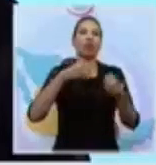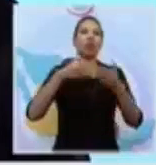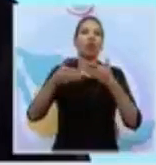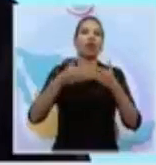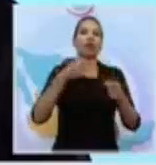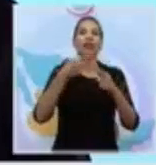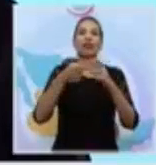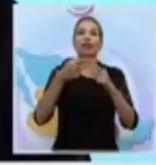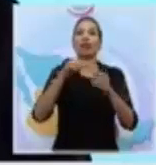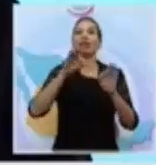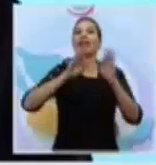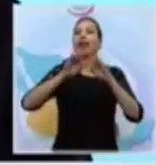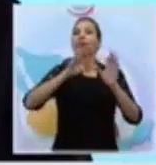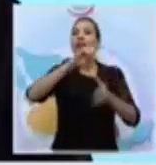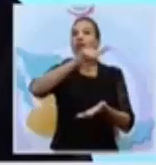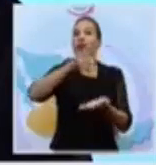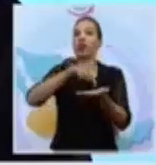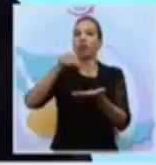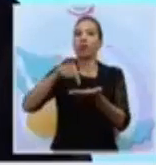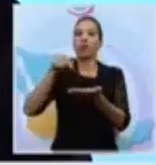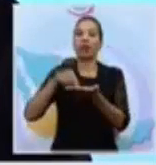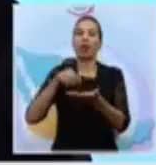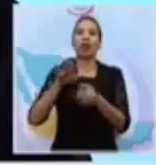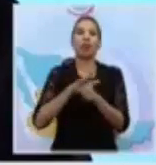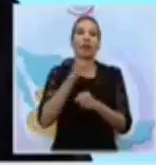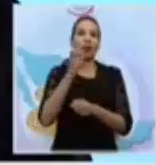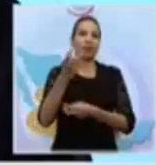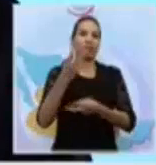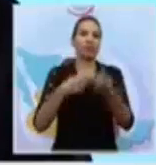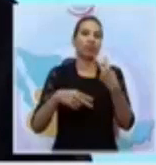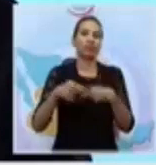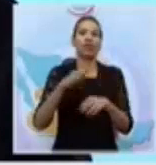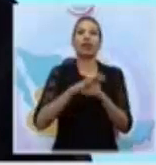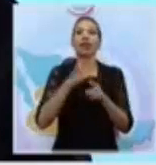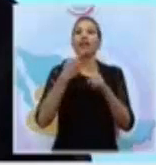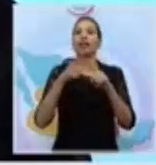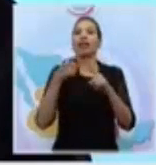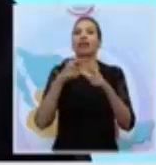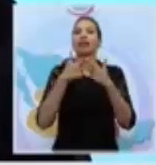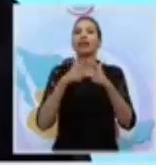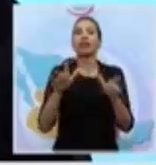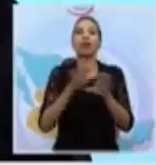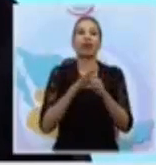los centros de trabajo. Esto supone, entre otras cosas, democratizar y